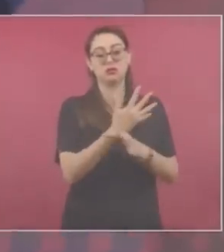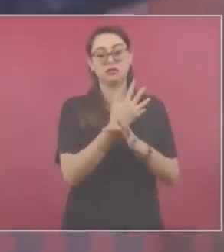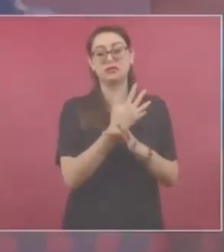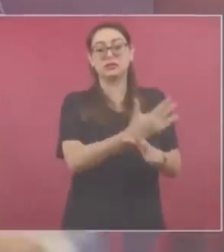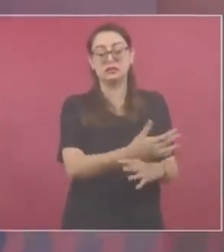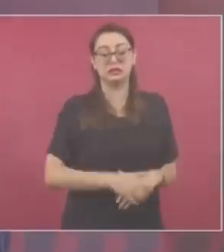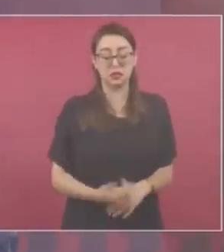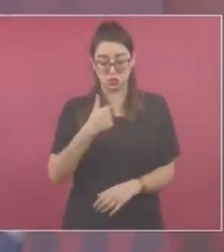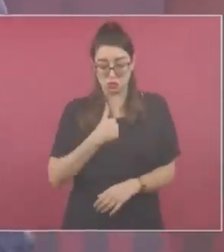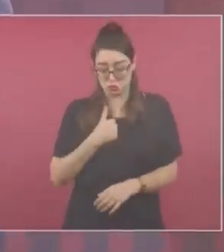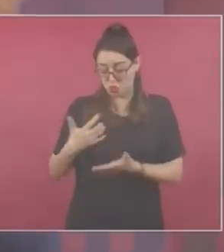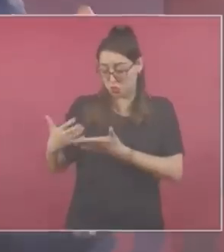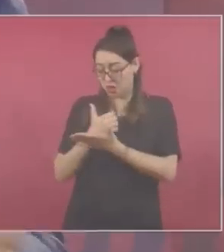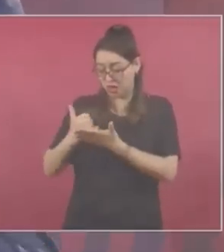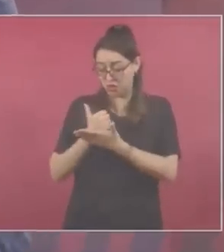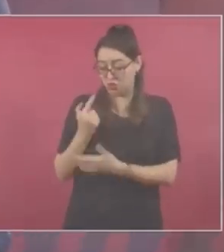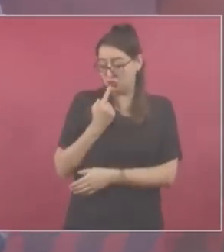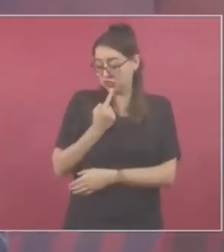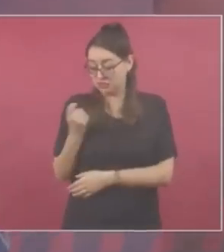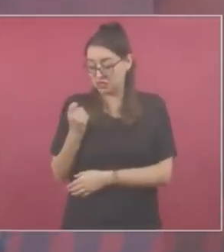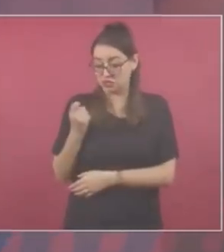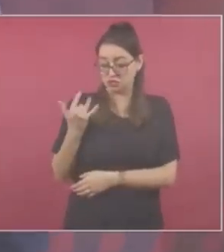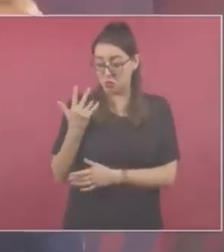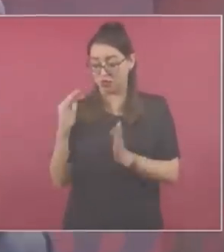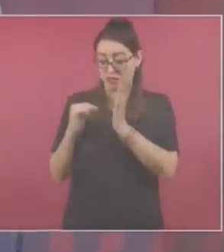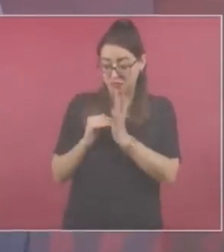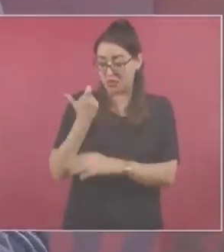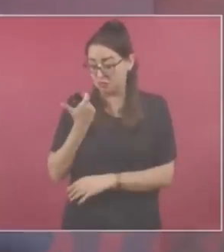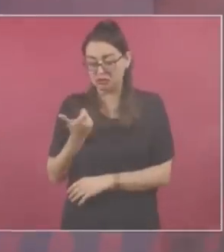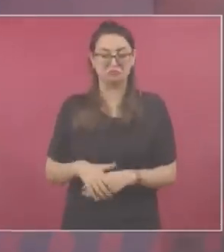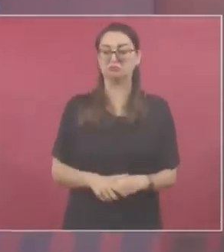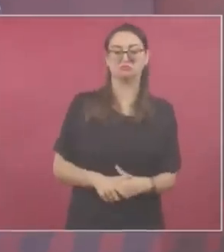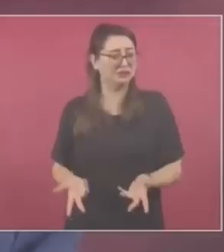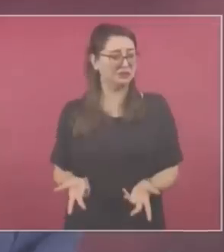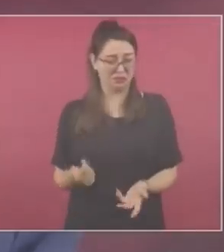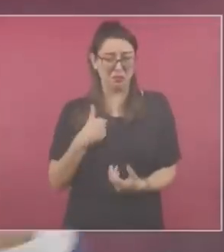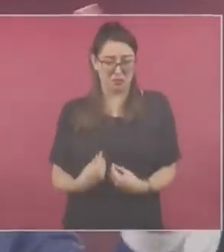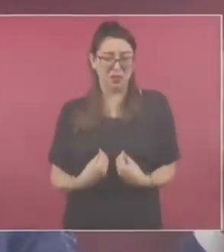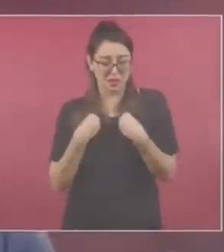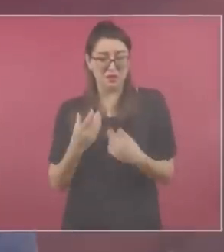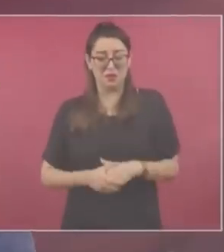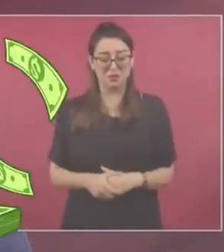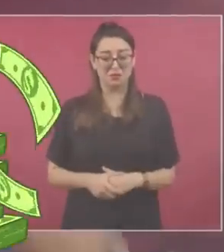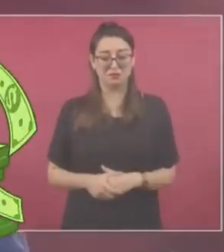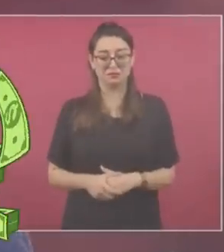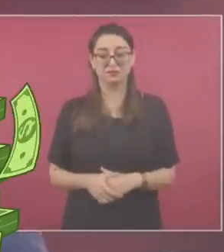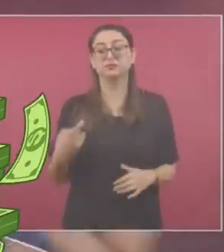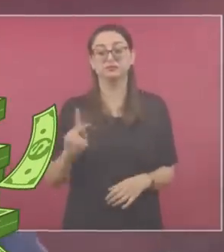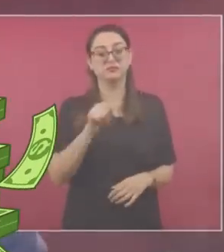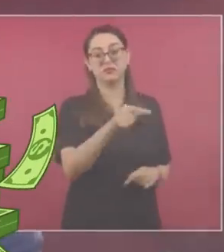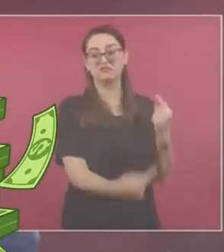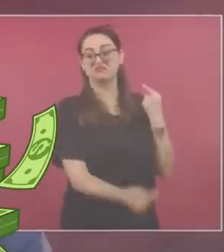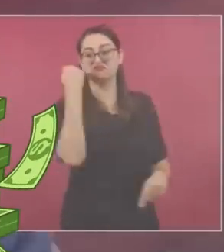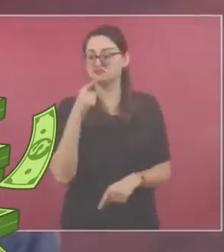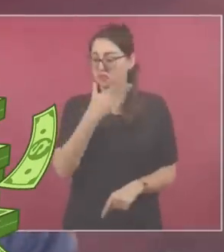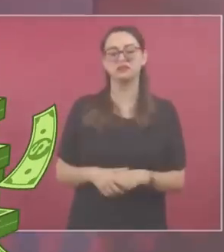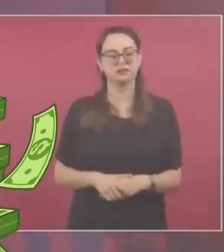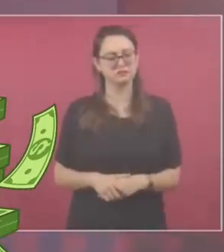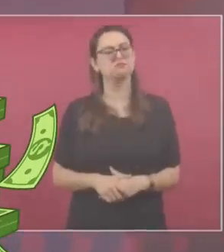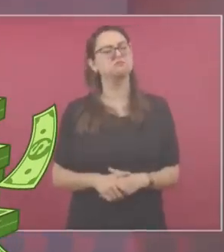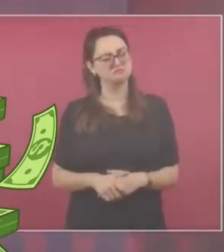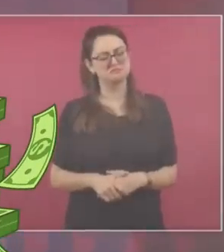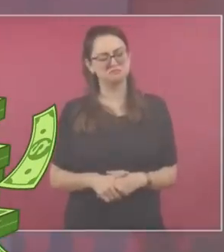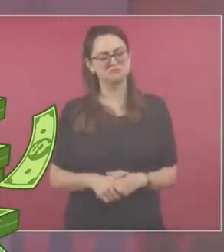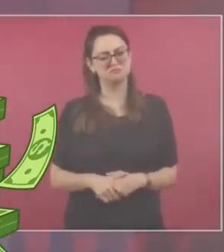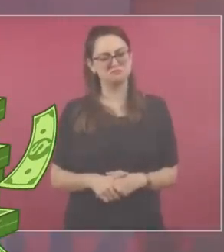me saca la cuenta de cuánto pago aquí o cuánto debería de pagar por vivir en un departamento. Pero dice, no gana 135, gana 450.